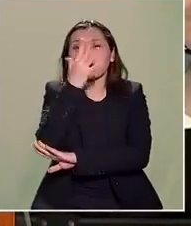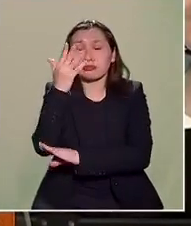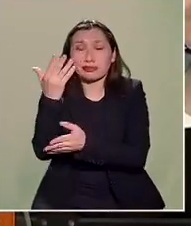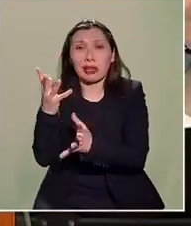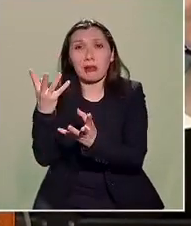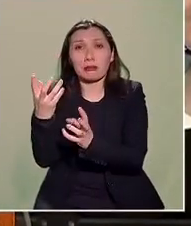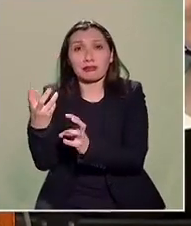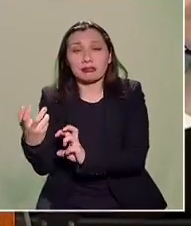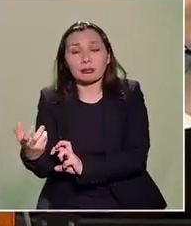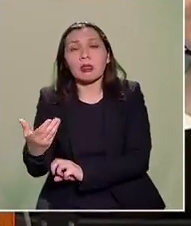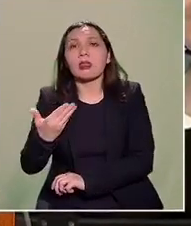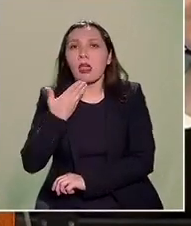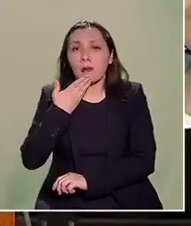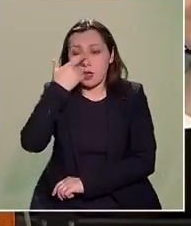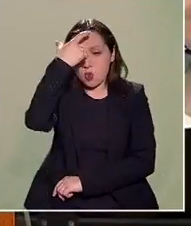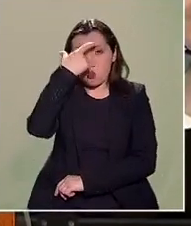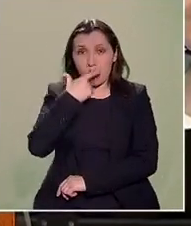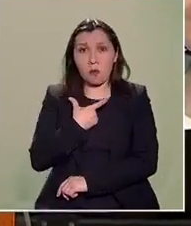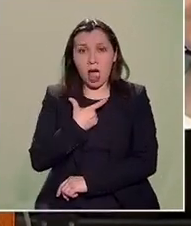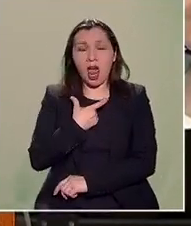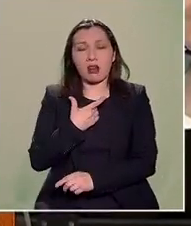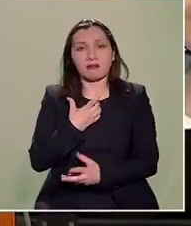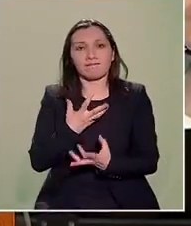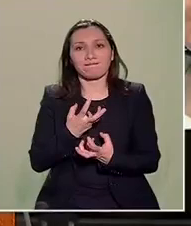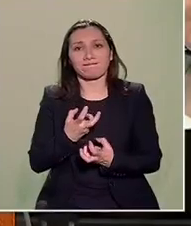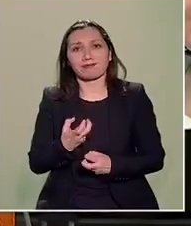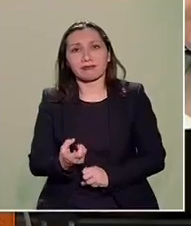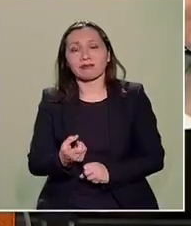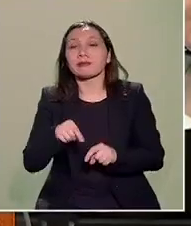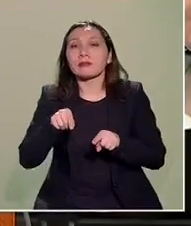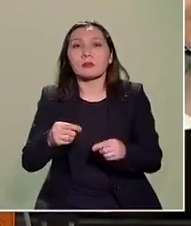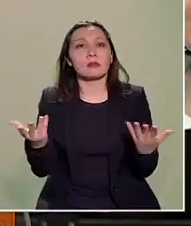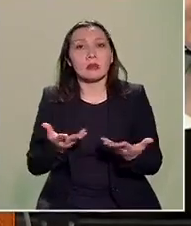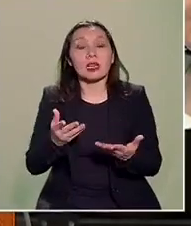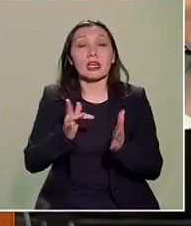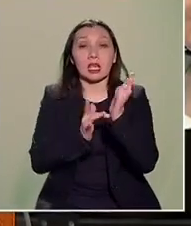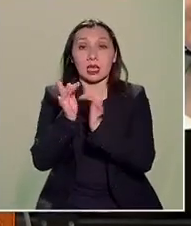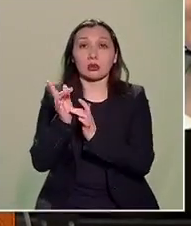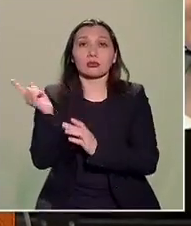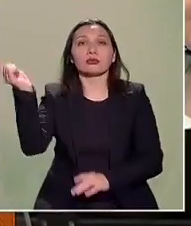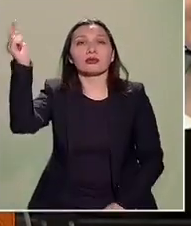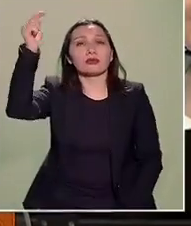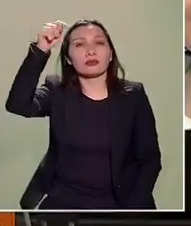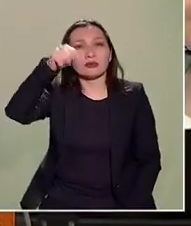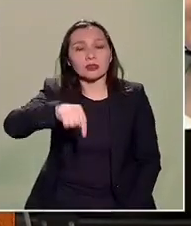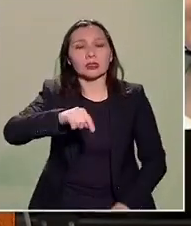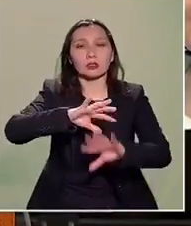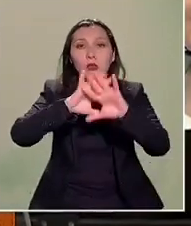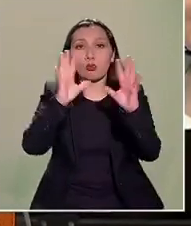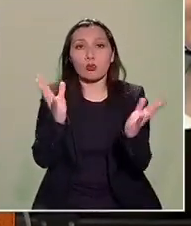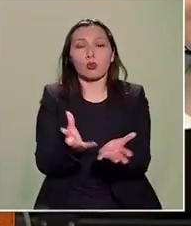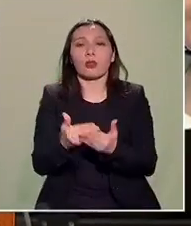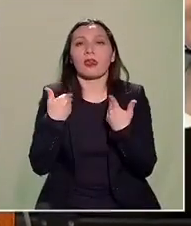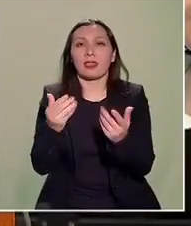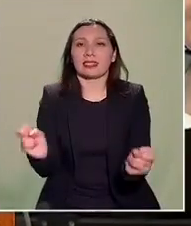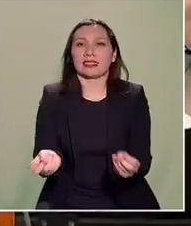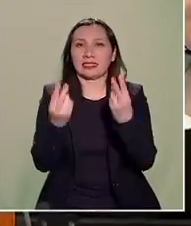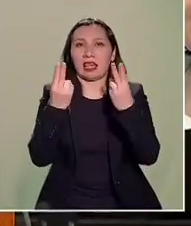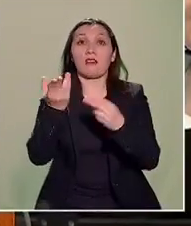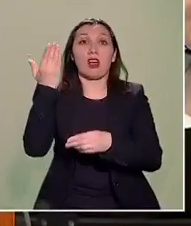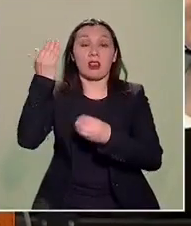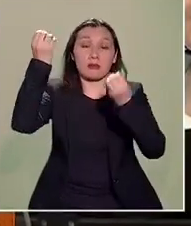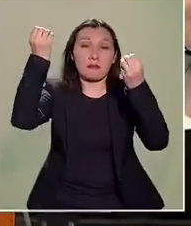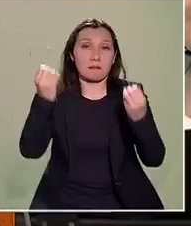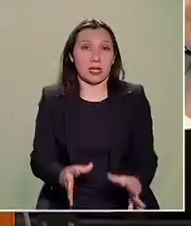sino también el ser humano y en la razón por la cual jesucristo vino a este mundo a salvar lo que se había